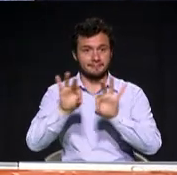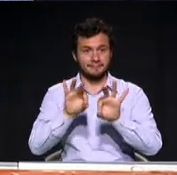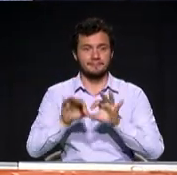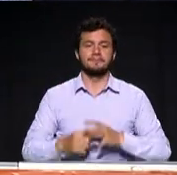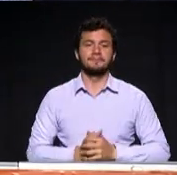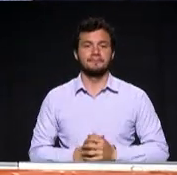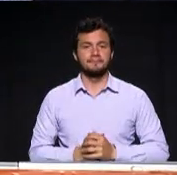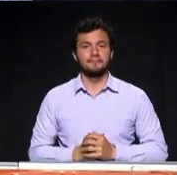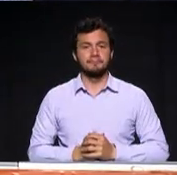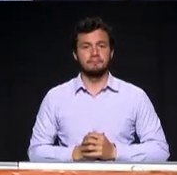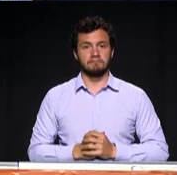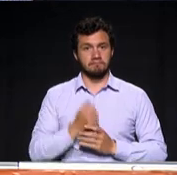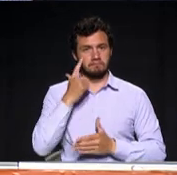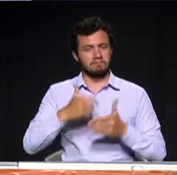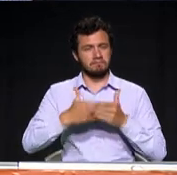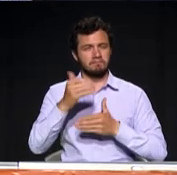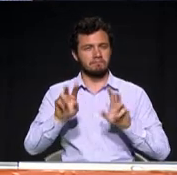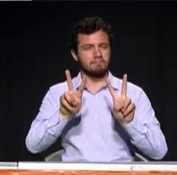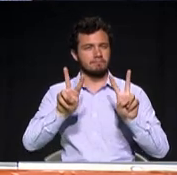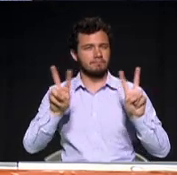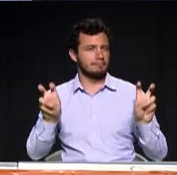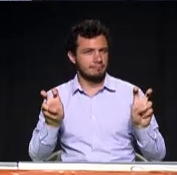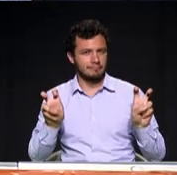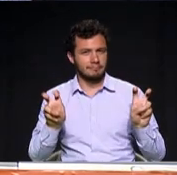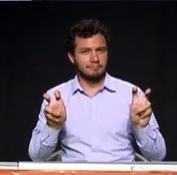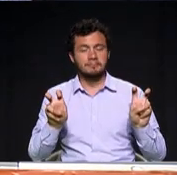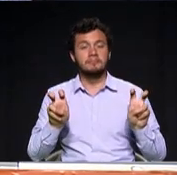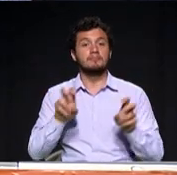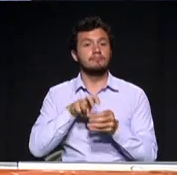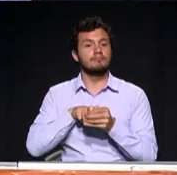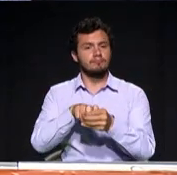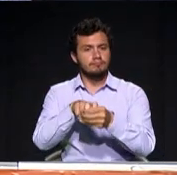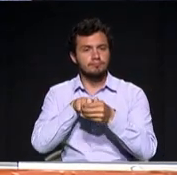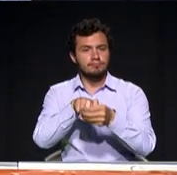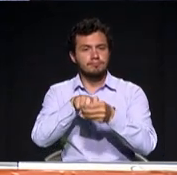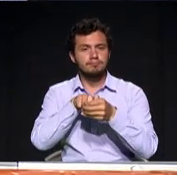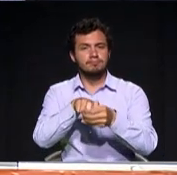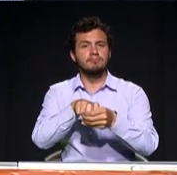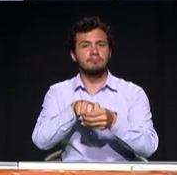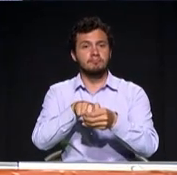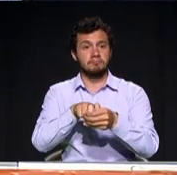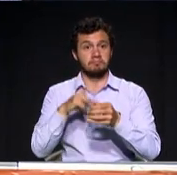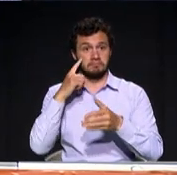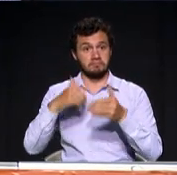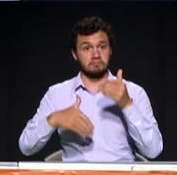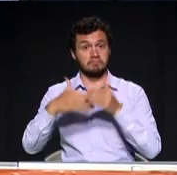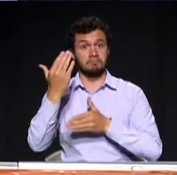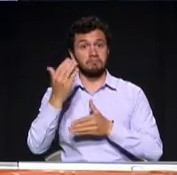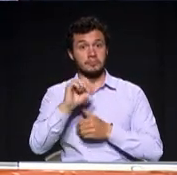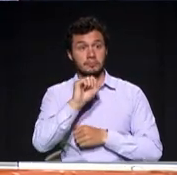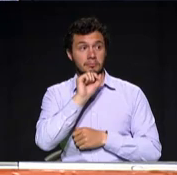de movilidad en este tema la pregunta la iniciamos